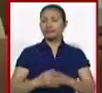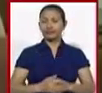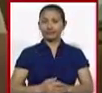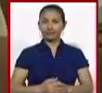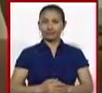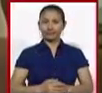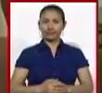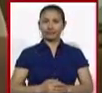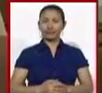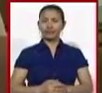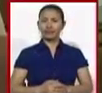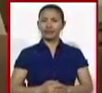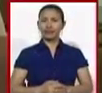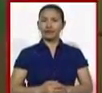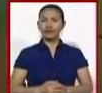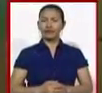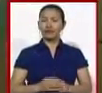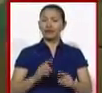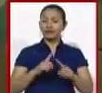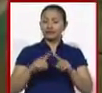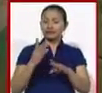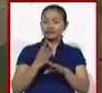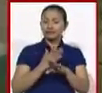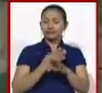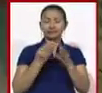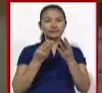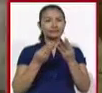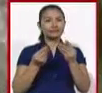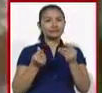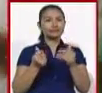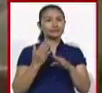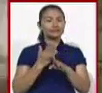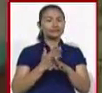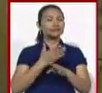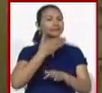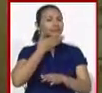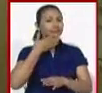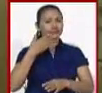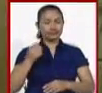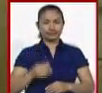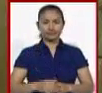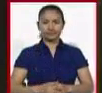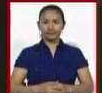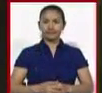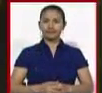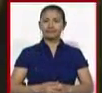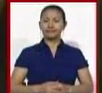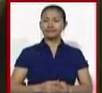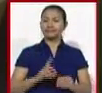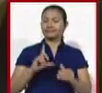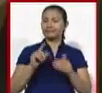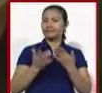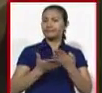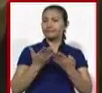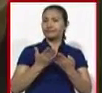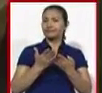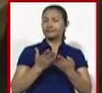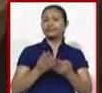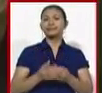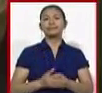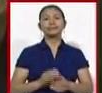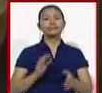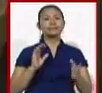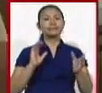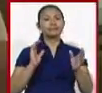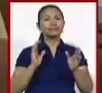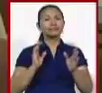significa deglución, ¿no? Entonces, pero que ya se está resolviendo, está progresando bastante bien y una ligera